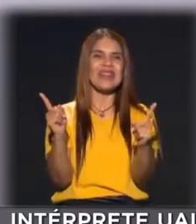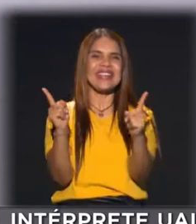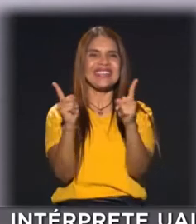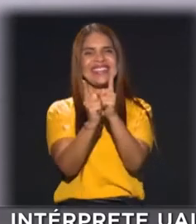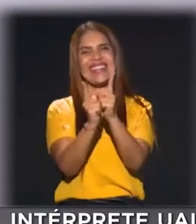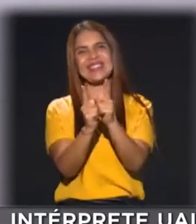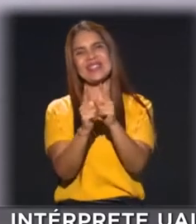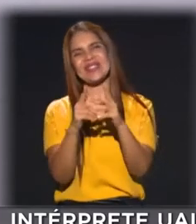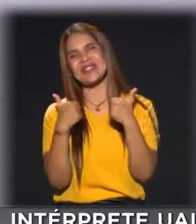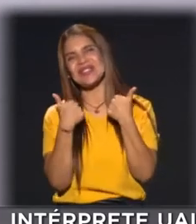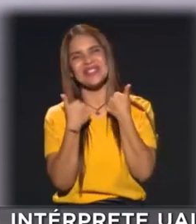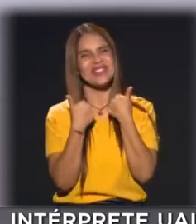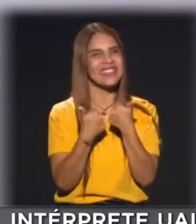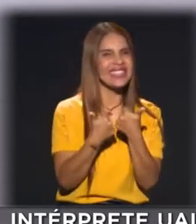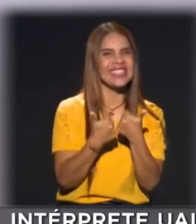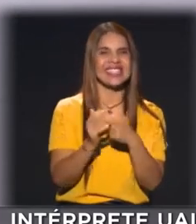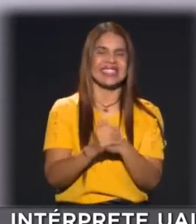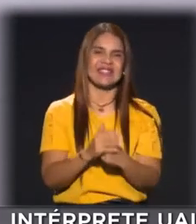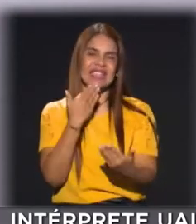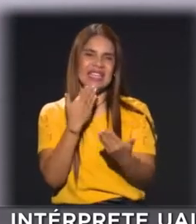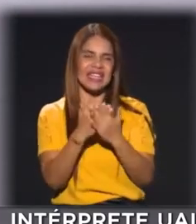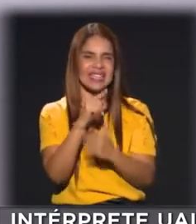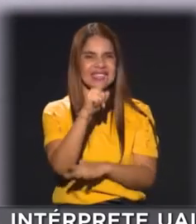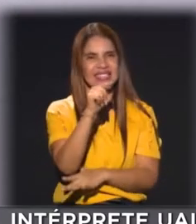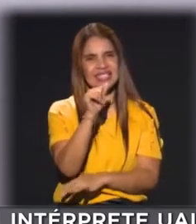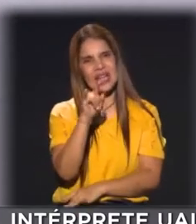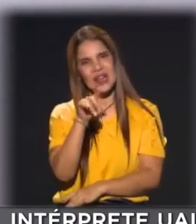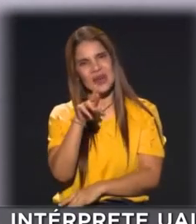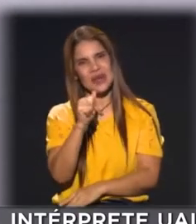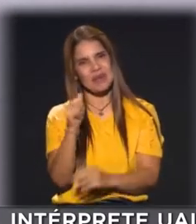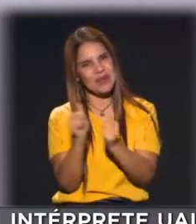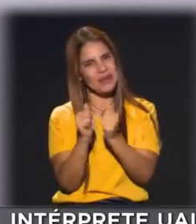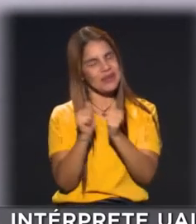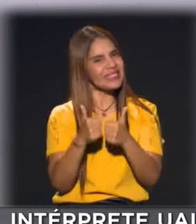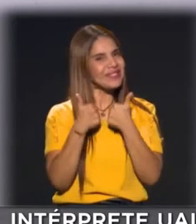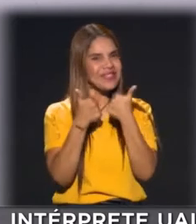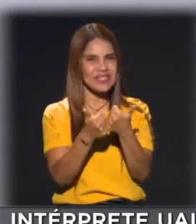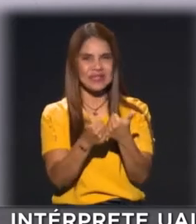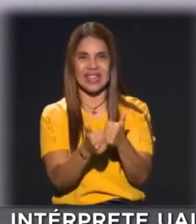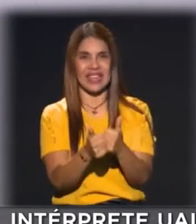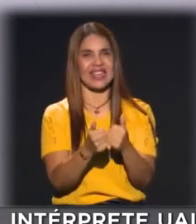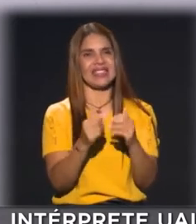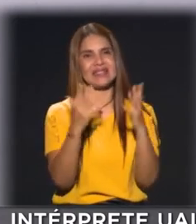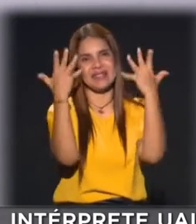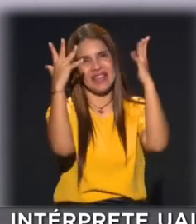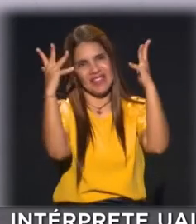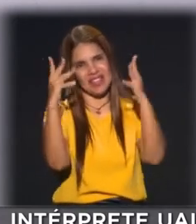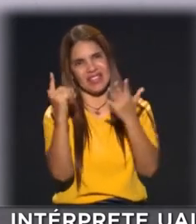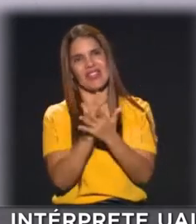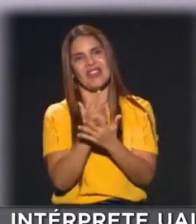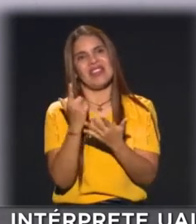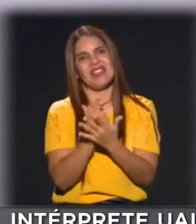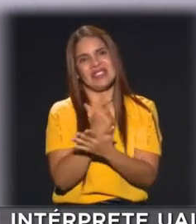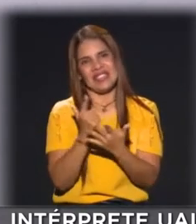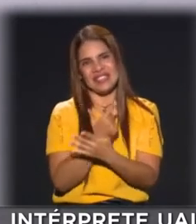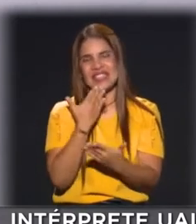ese momento. Bueno, Laura, ahora sí me despido de ustedes, muchas gracias por acompañarnos, y la veremos súper conectada este fin de semana con este evento tan maravilloso que tenemos para